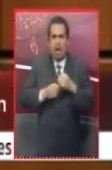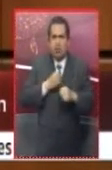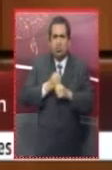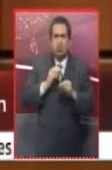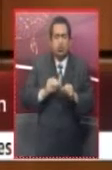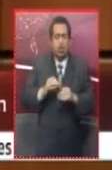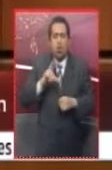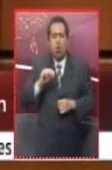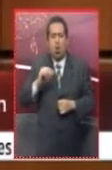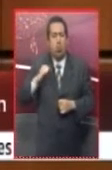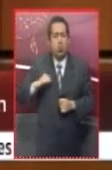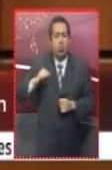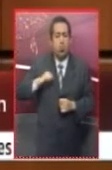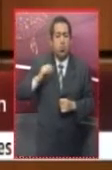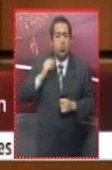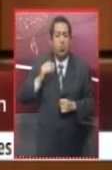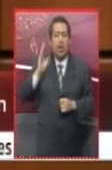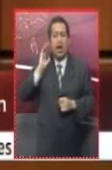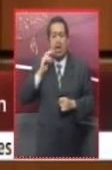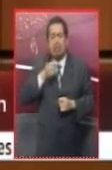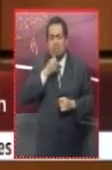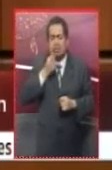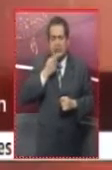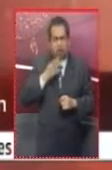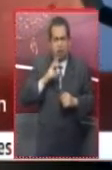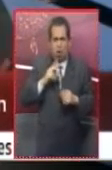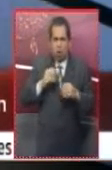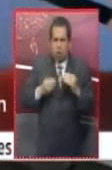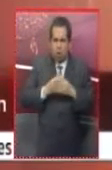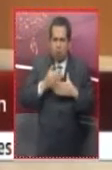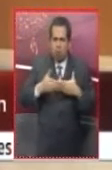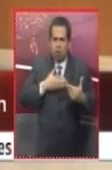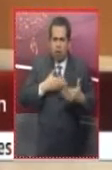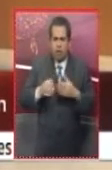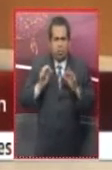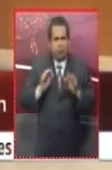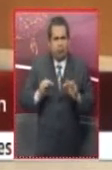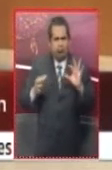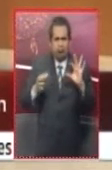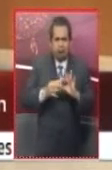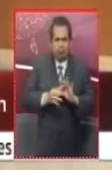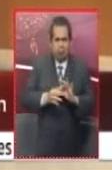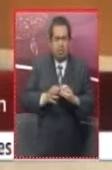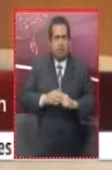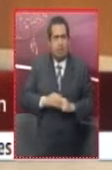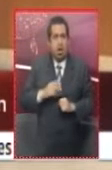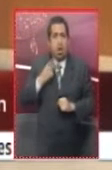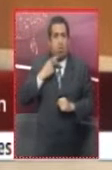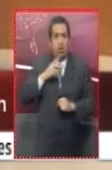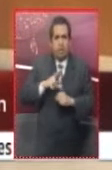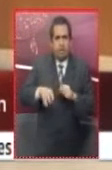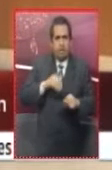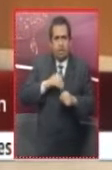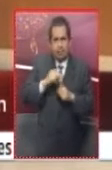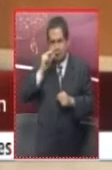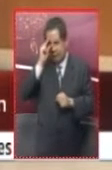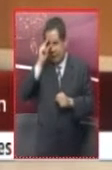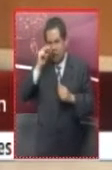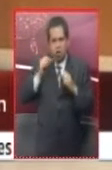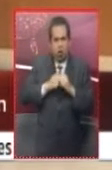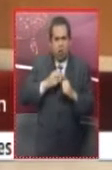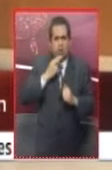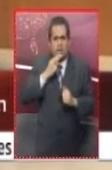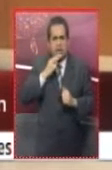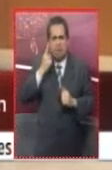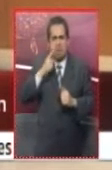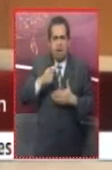no de aquellas de la mitad del siglo pasado. Que construya una política firme, inteligente y útil y